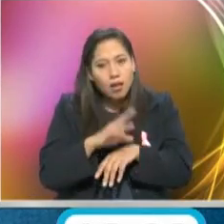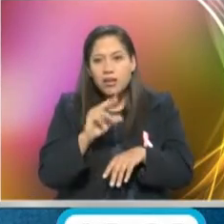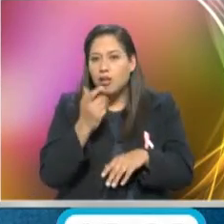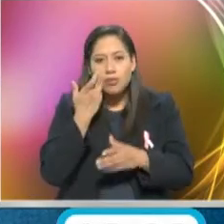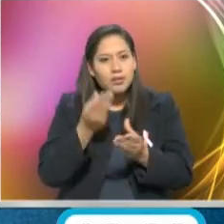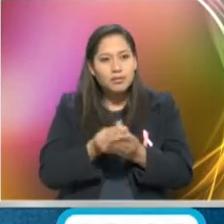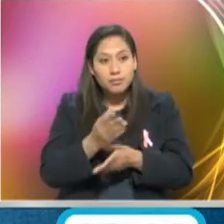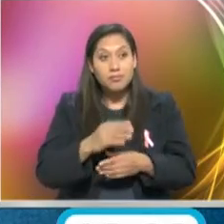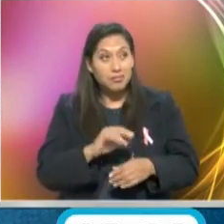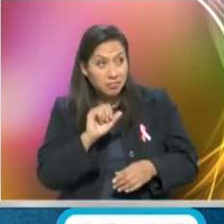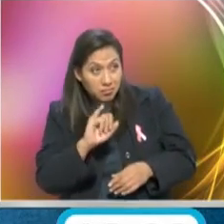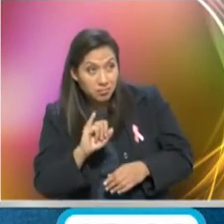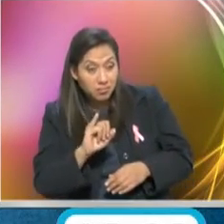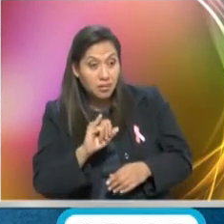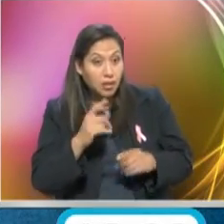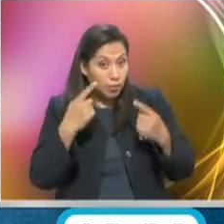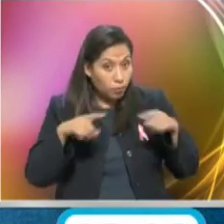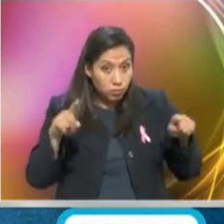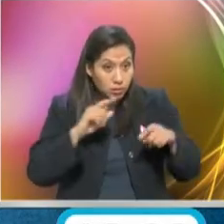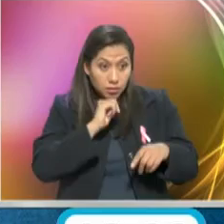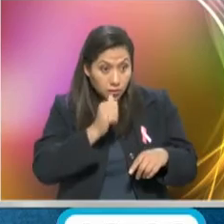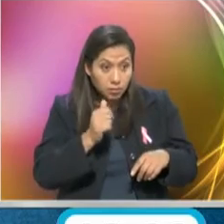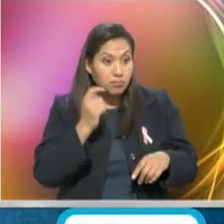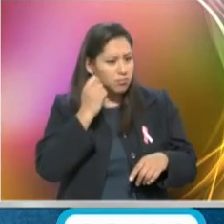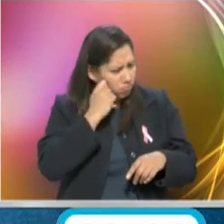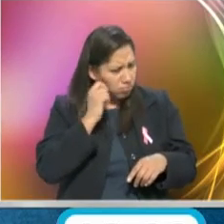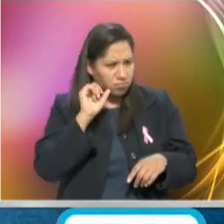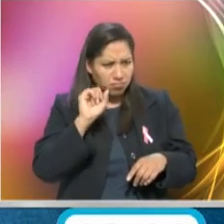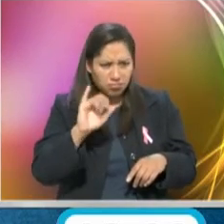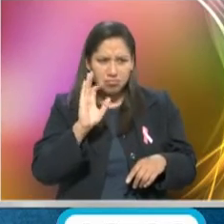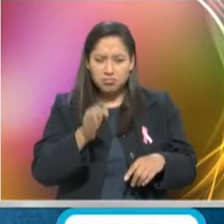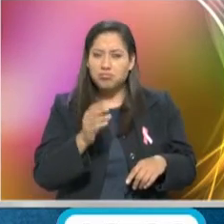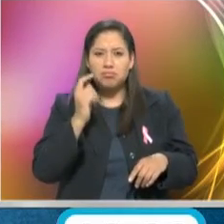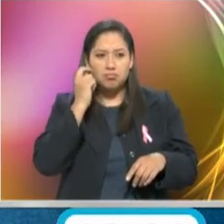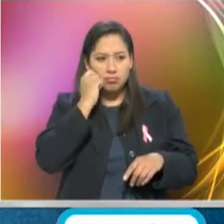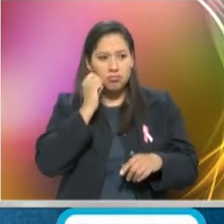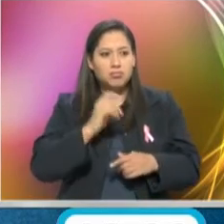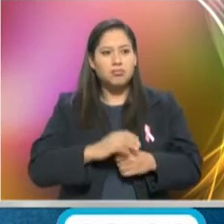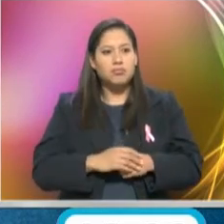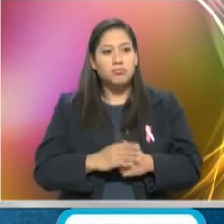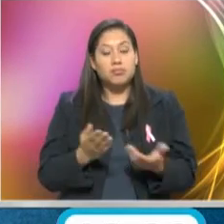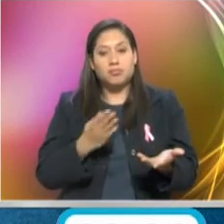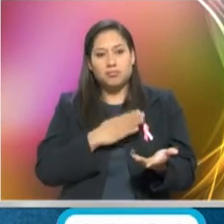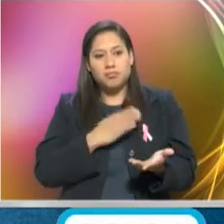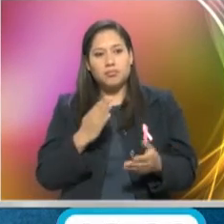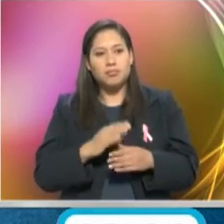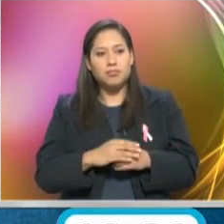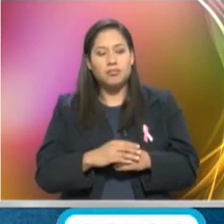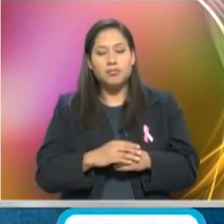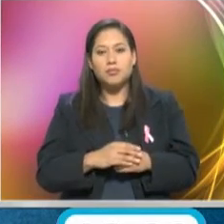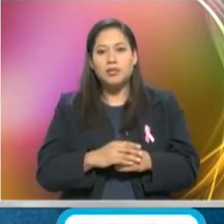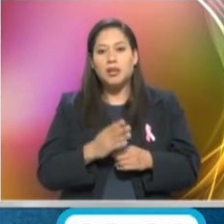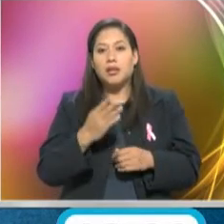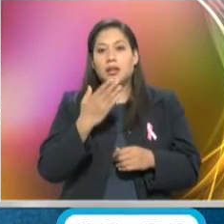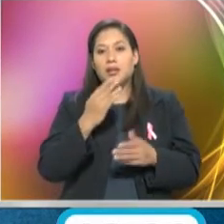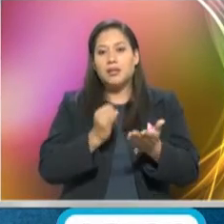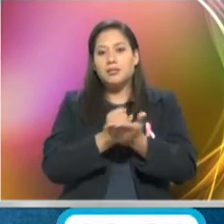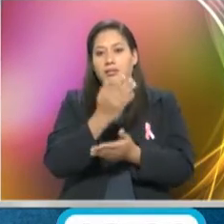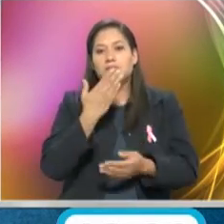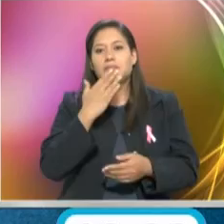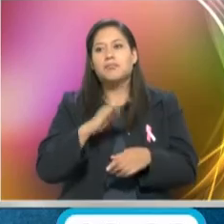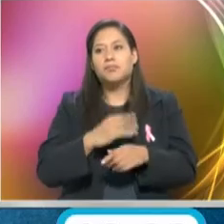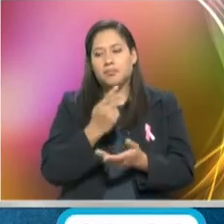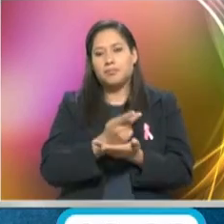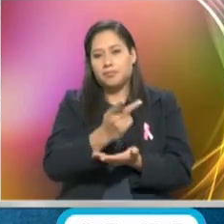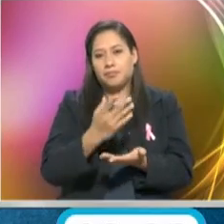solo me dijeron, ¿te la avientas sin música? Y dije, pues sí, venga, ¿no? O sea, prefiero eso. Y bueno, creo que fue buena elección porque nos fue muy